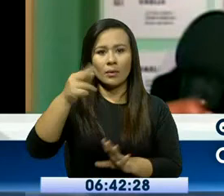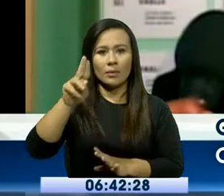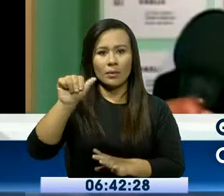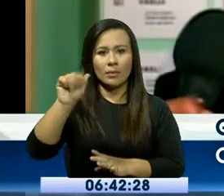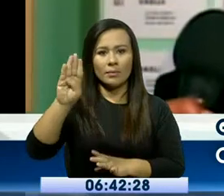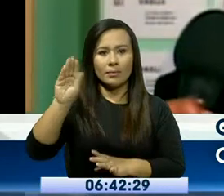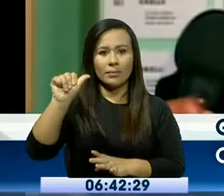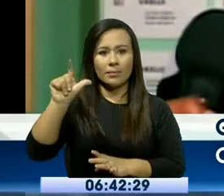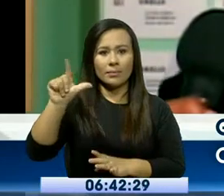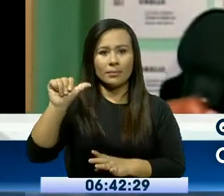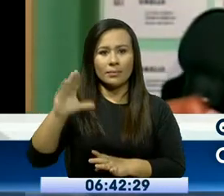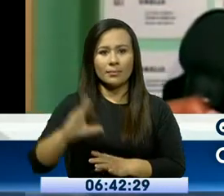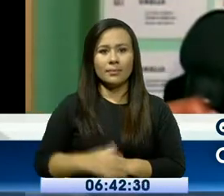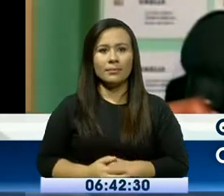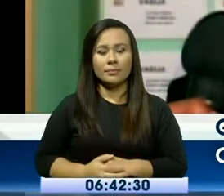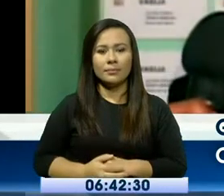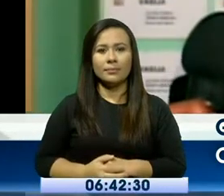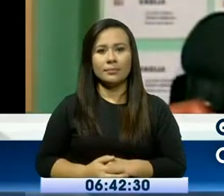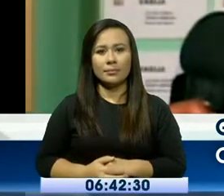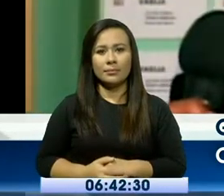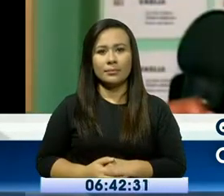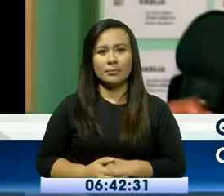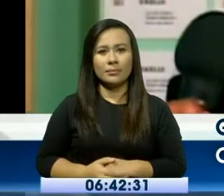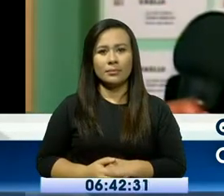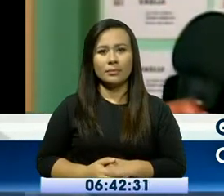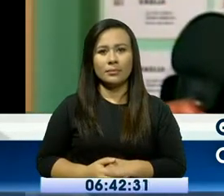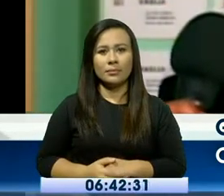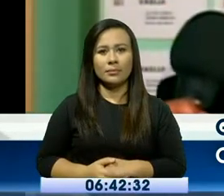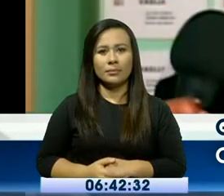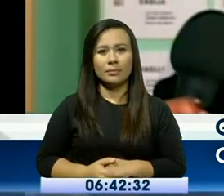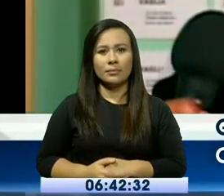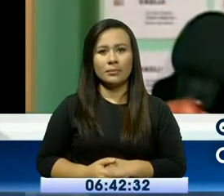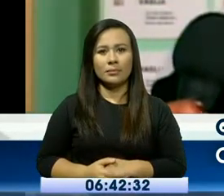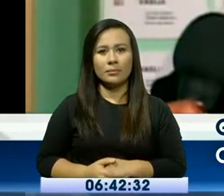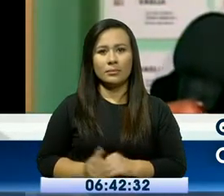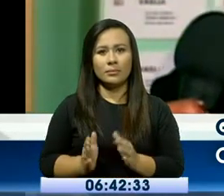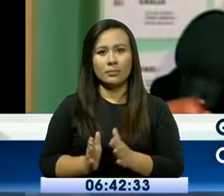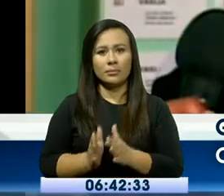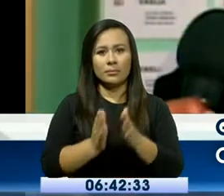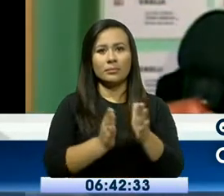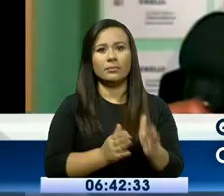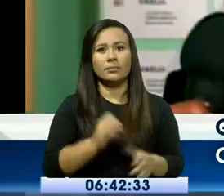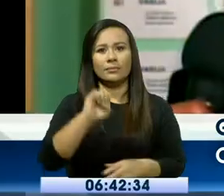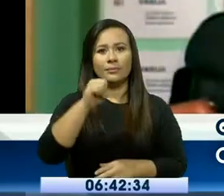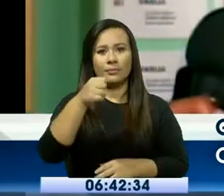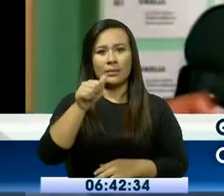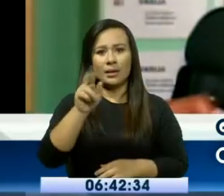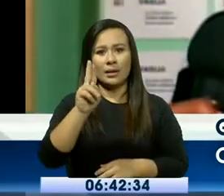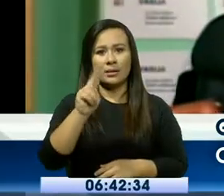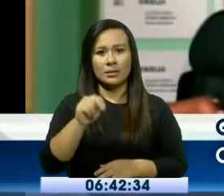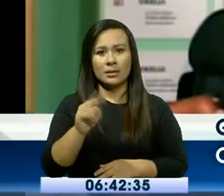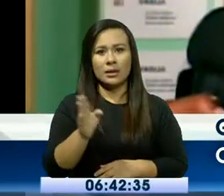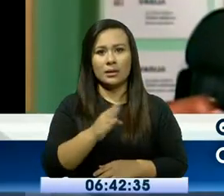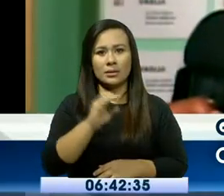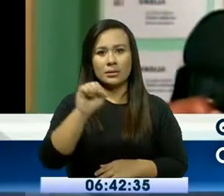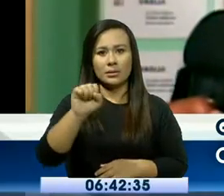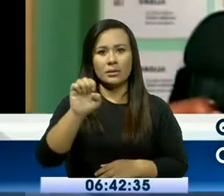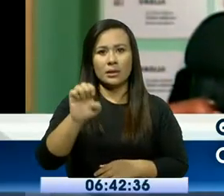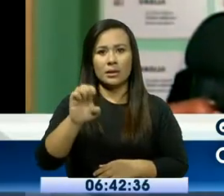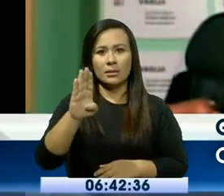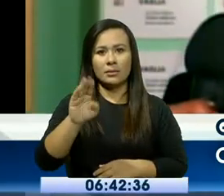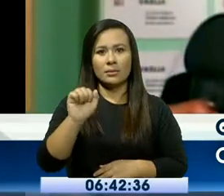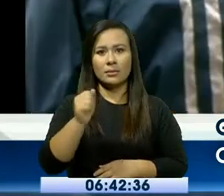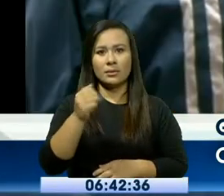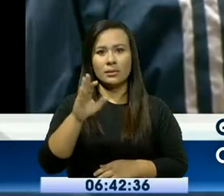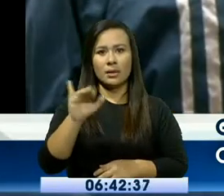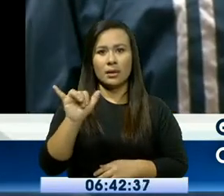Guabalac, acá abajo en San Vicente, el Empata. Esas son las principales